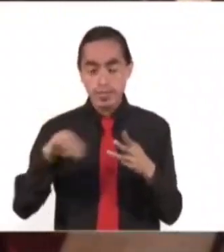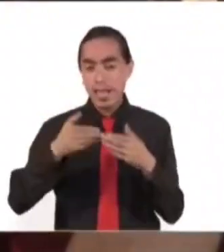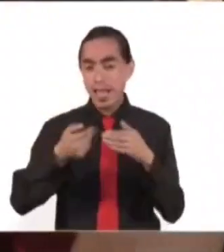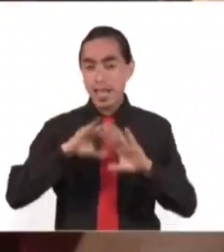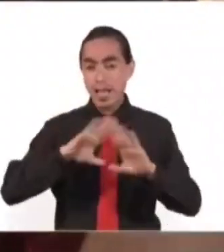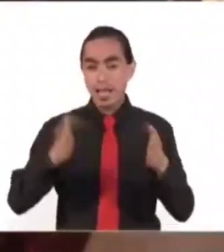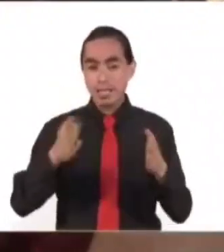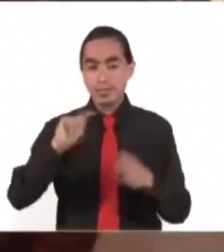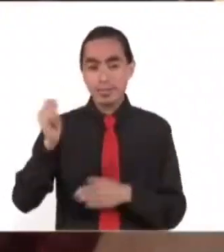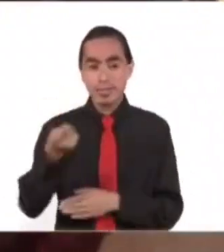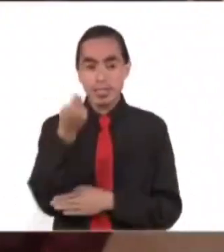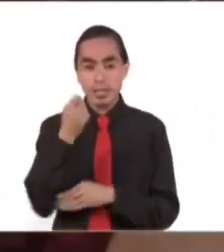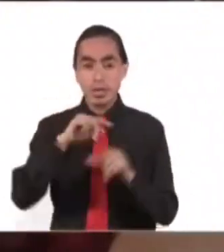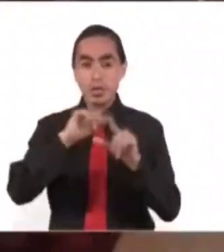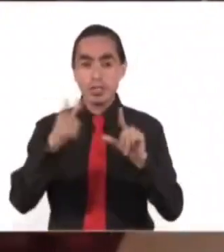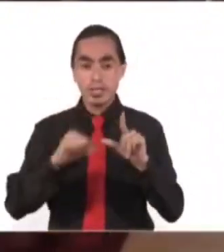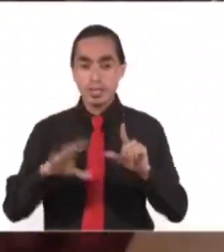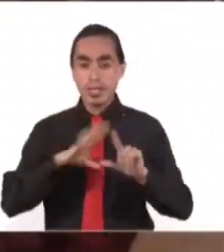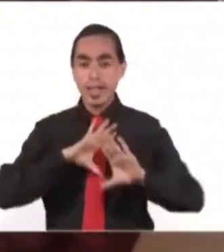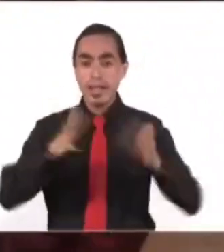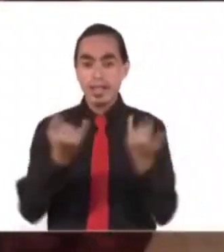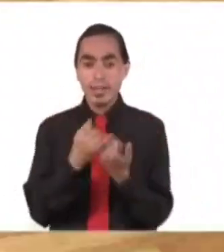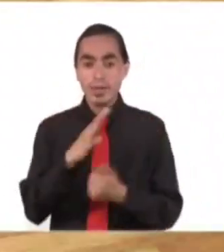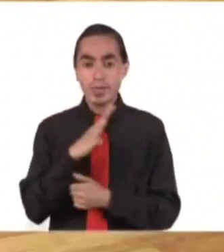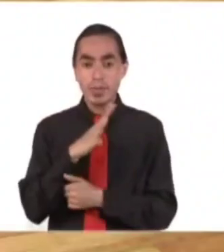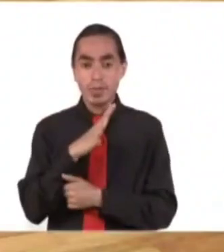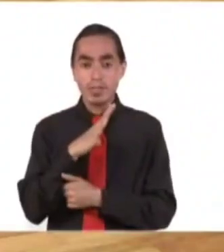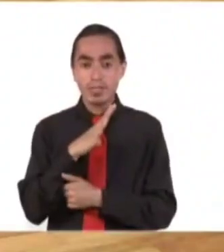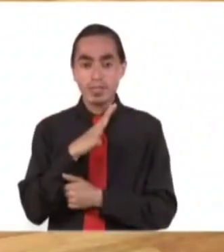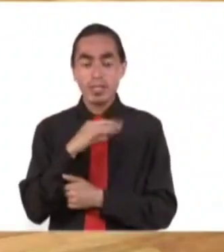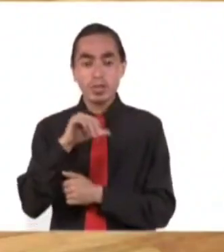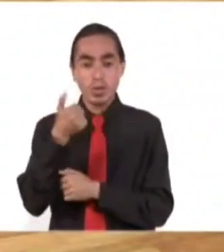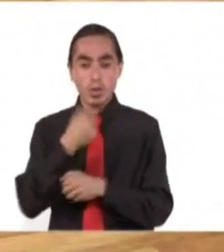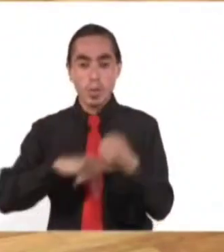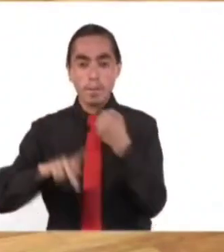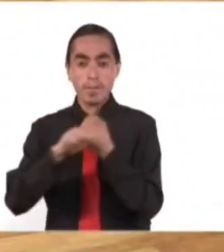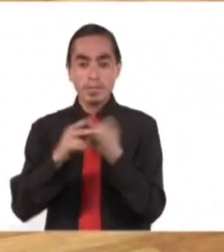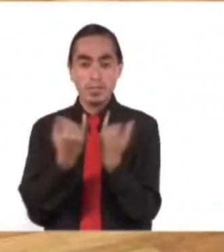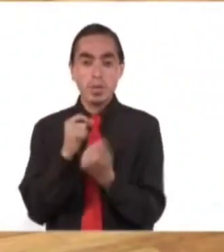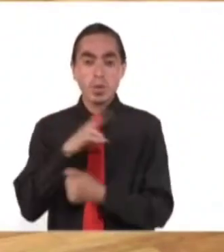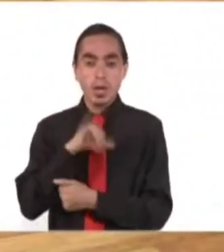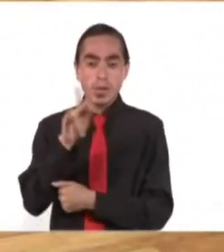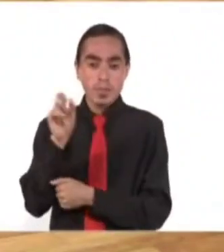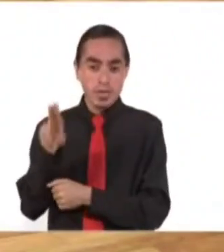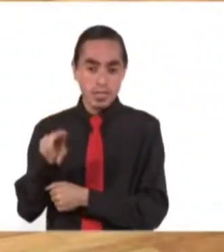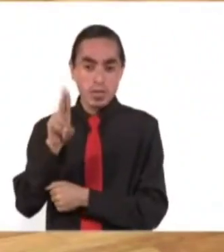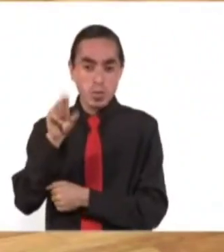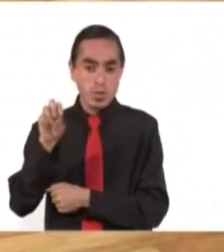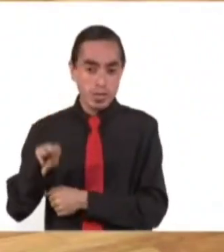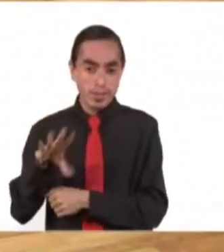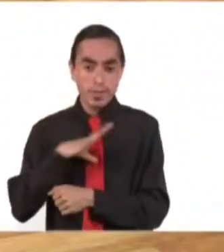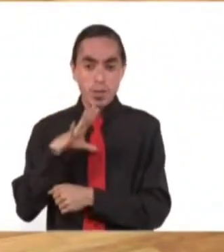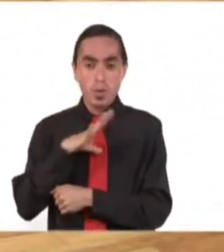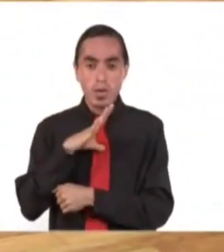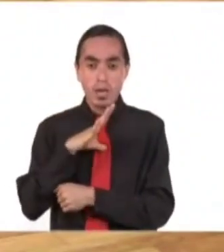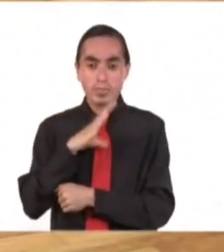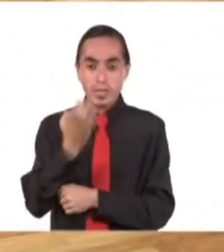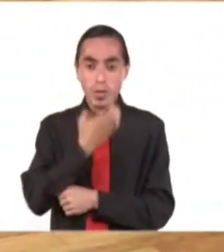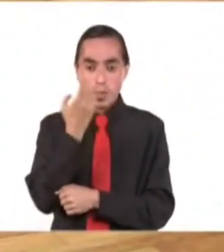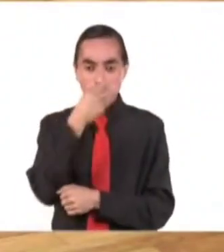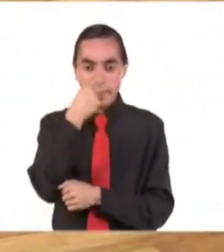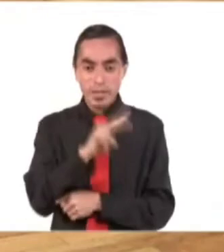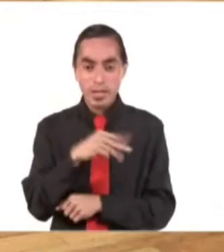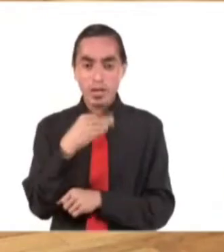al Tecnológico Nacional, que además está también en el resto del país, igual que el Politécnico y la UNAM, el Colegio de México, todos